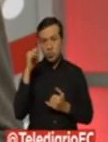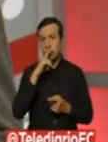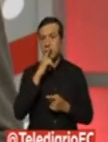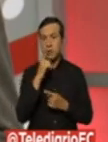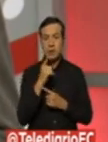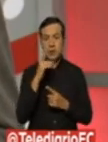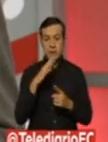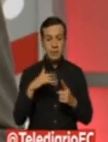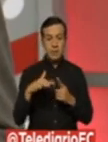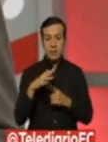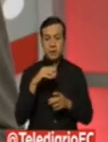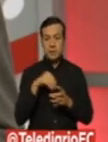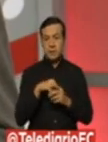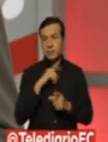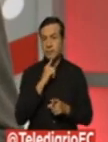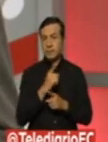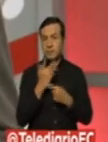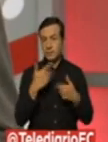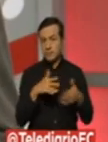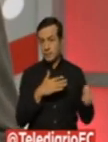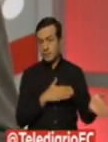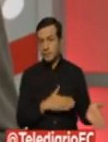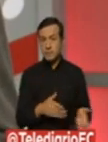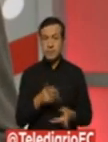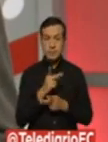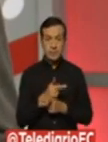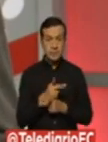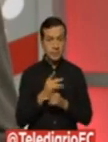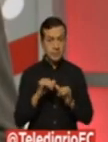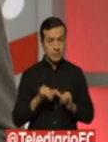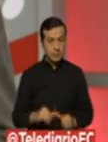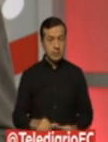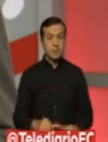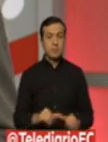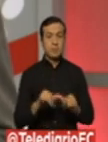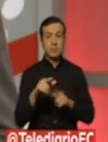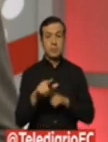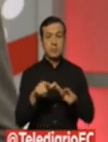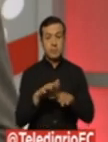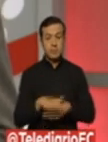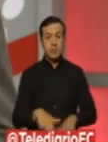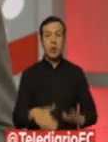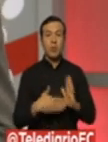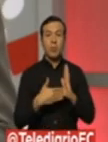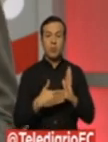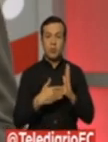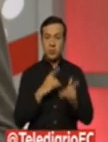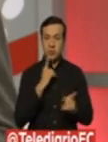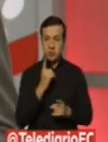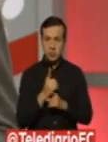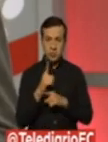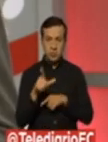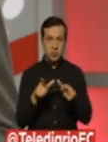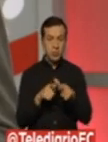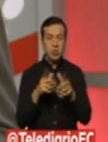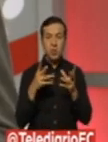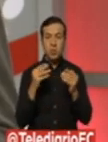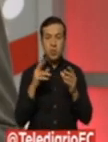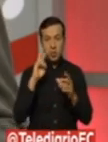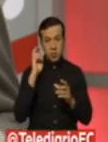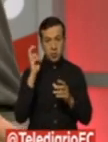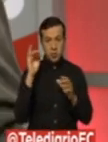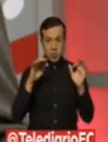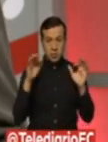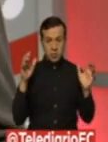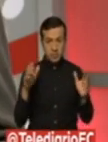este parque ecológico que se conserva o se mantiene como un como un referente de la ciudad y un polo de atracción de atracción